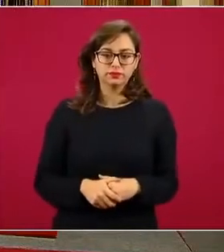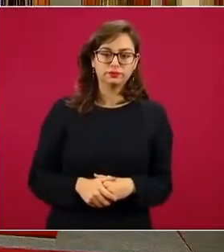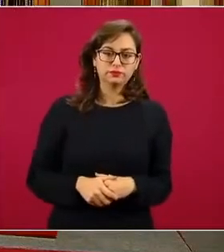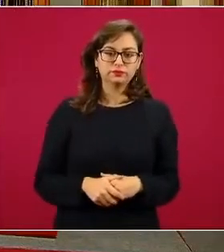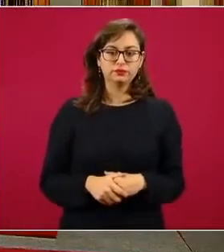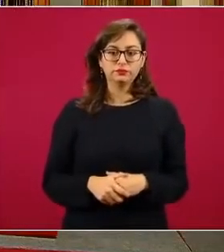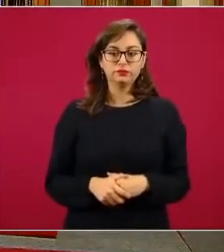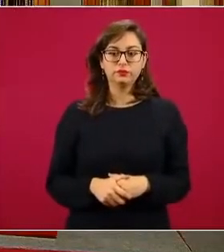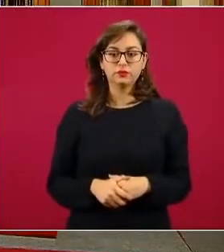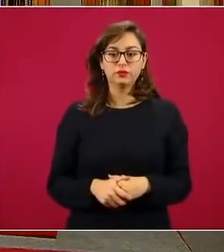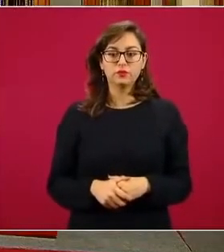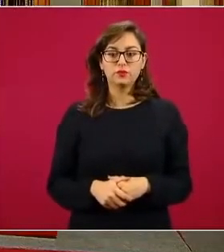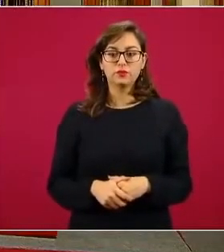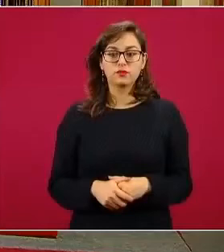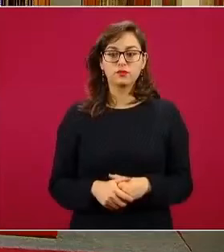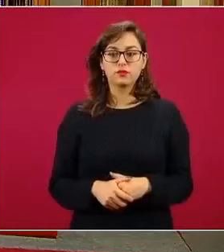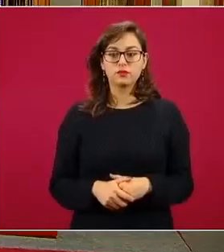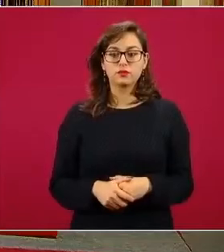Hay diferentes